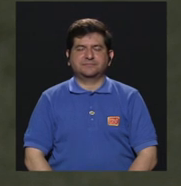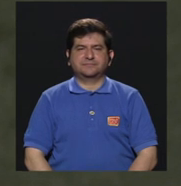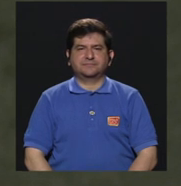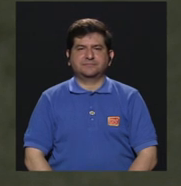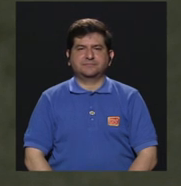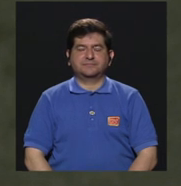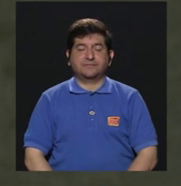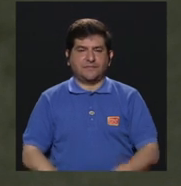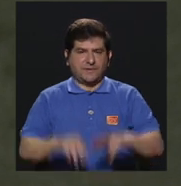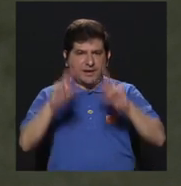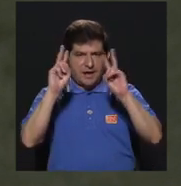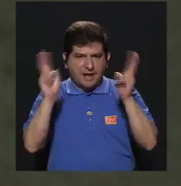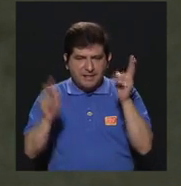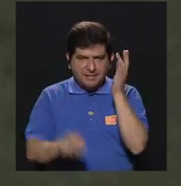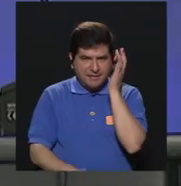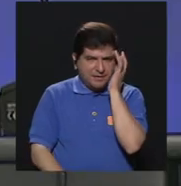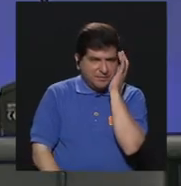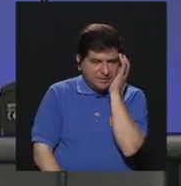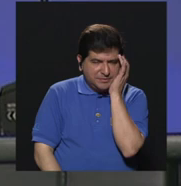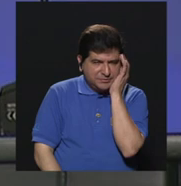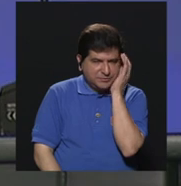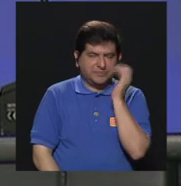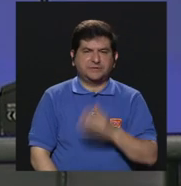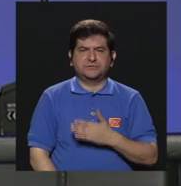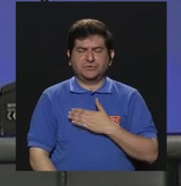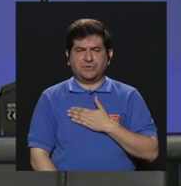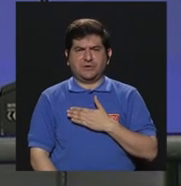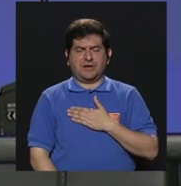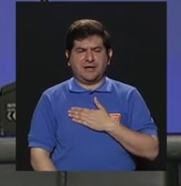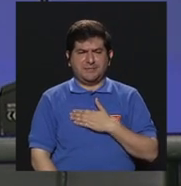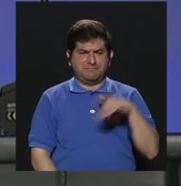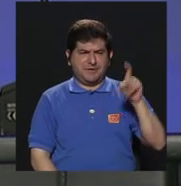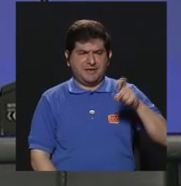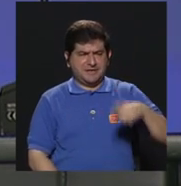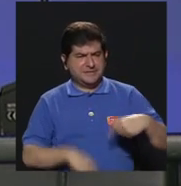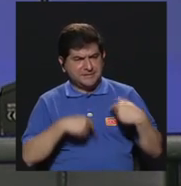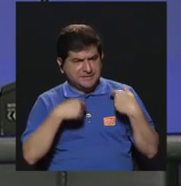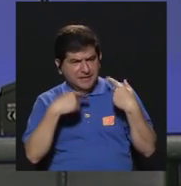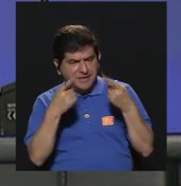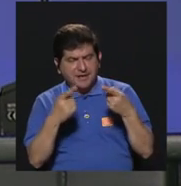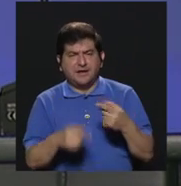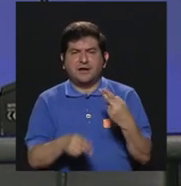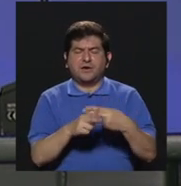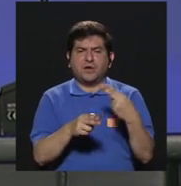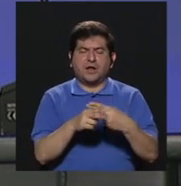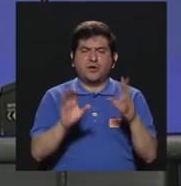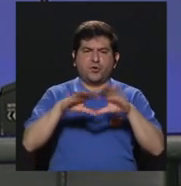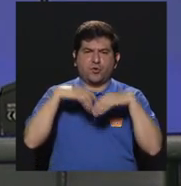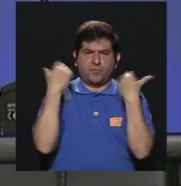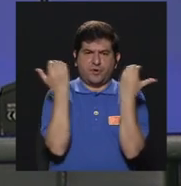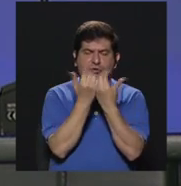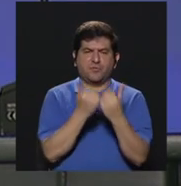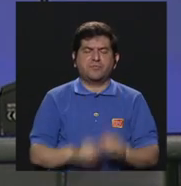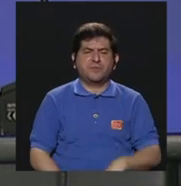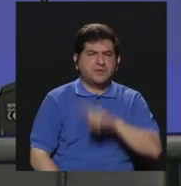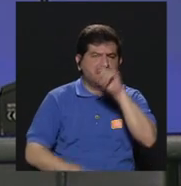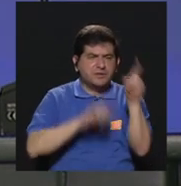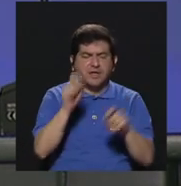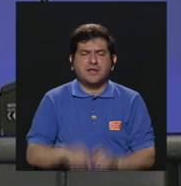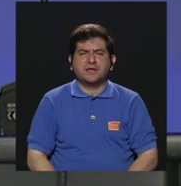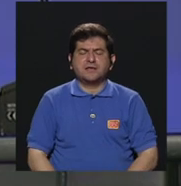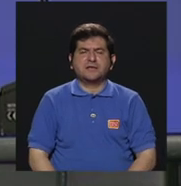Este tema y esta preocupación me ha tocado llevarla a nombre del Comité Consultivo del Sistema de